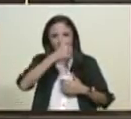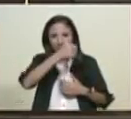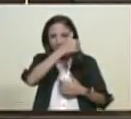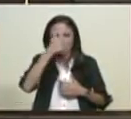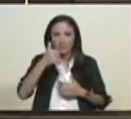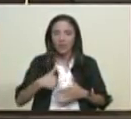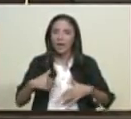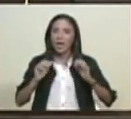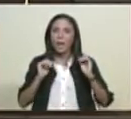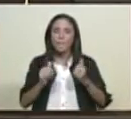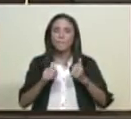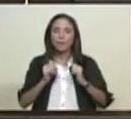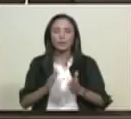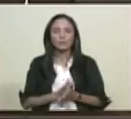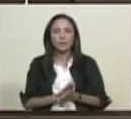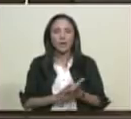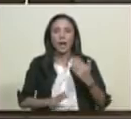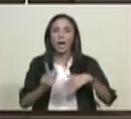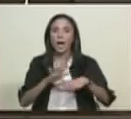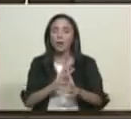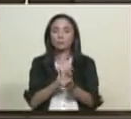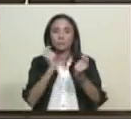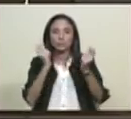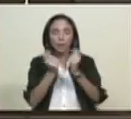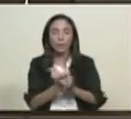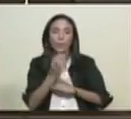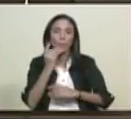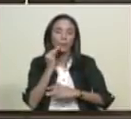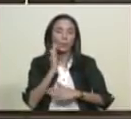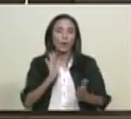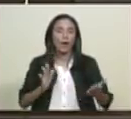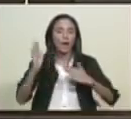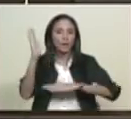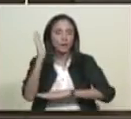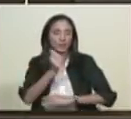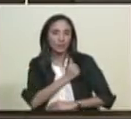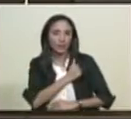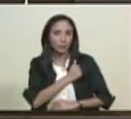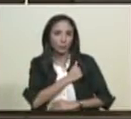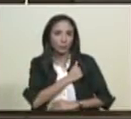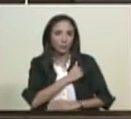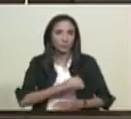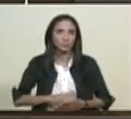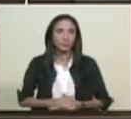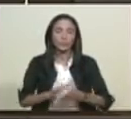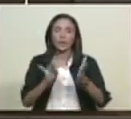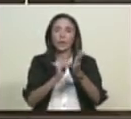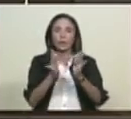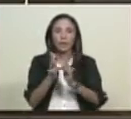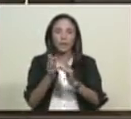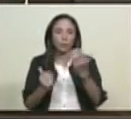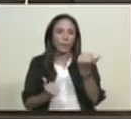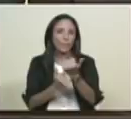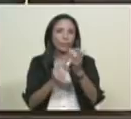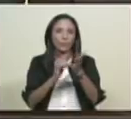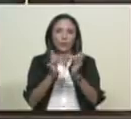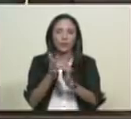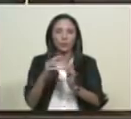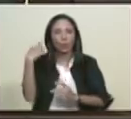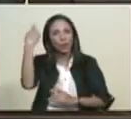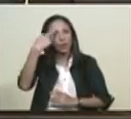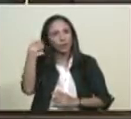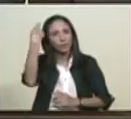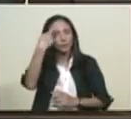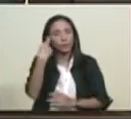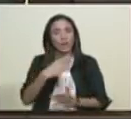el tiempo de reflexión para nosotros, los católicos, los cristianos de Cristo. Tiempos de reflexión rumbo a la